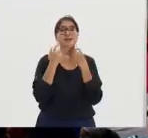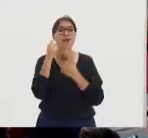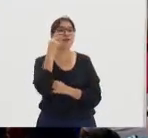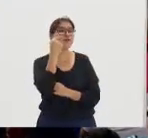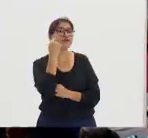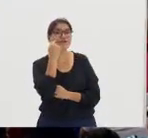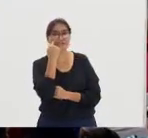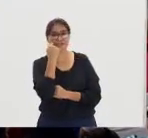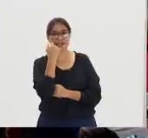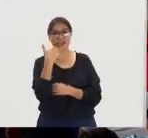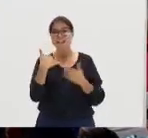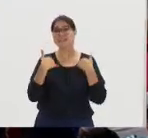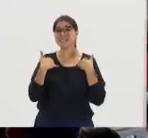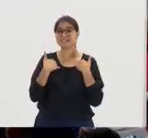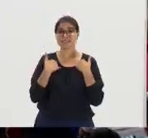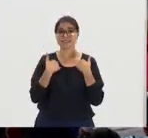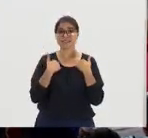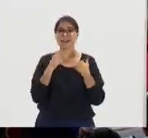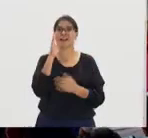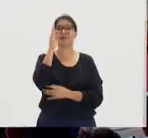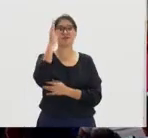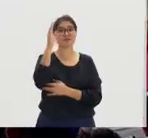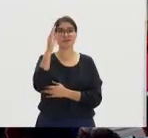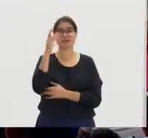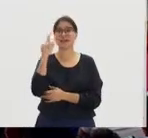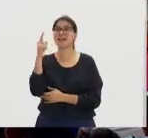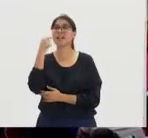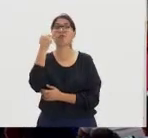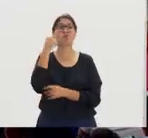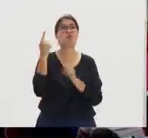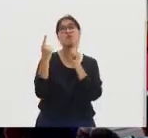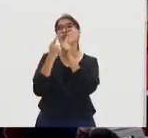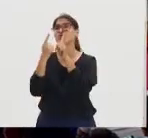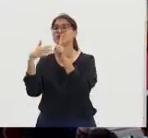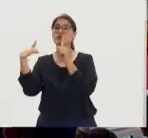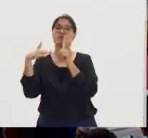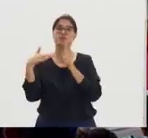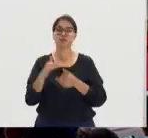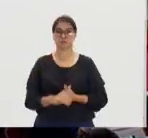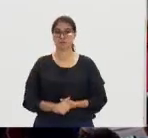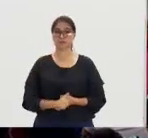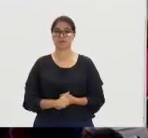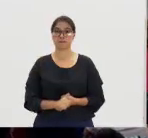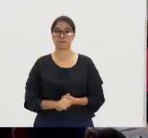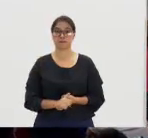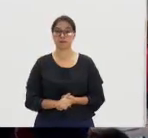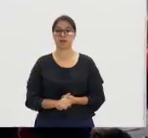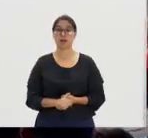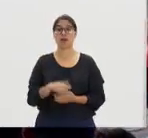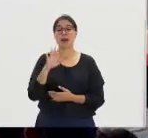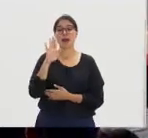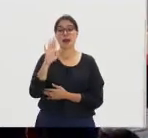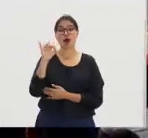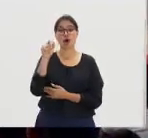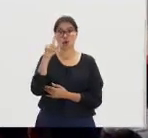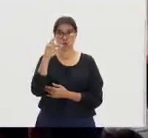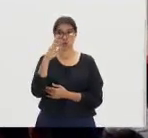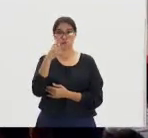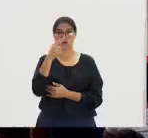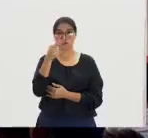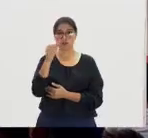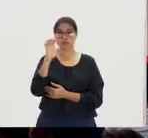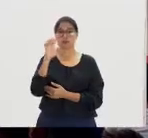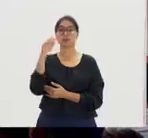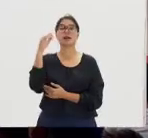tener, el querer viajar, el querer conocer. Mire, mira qué difícil, porque Jorge es mucho más joven, una década más joven